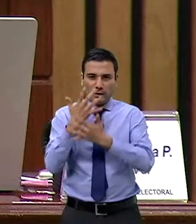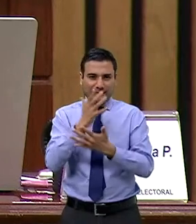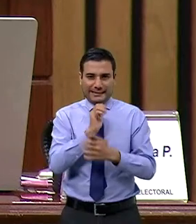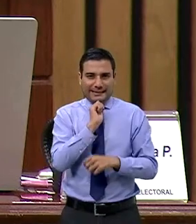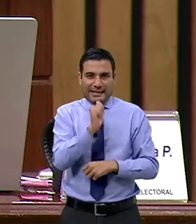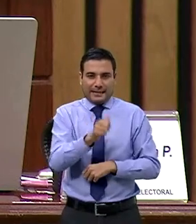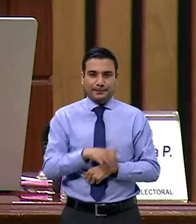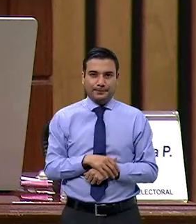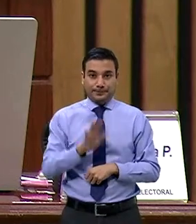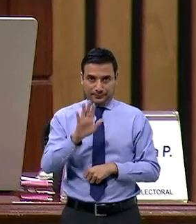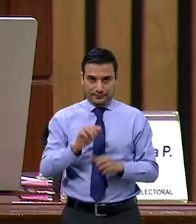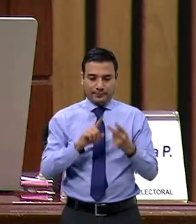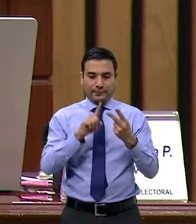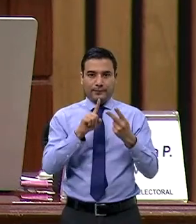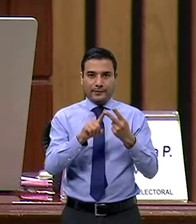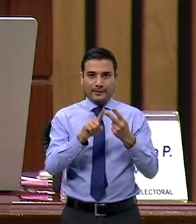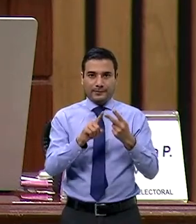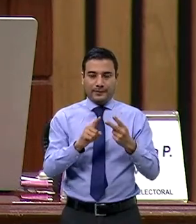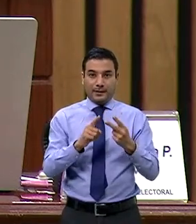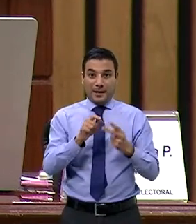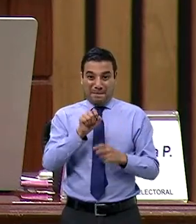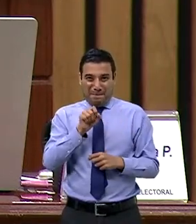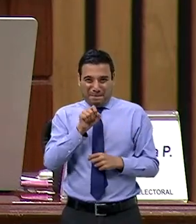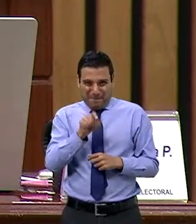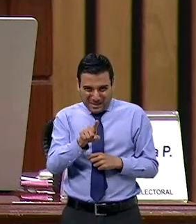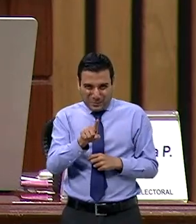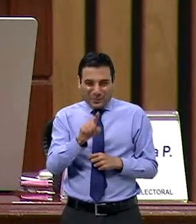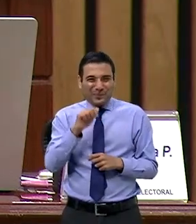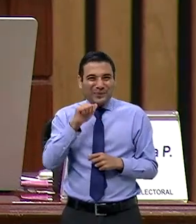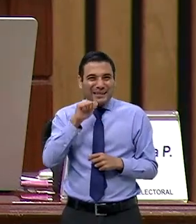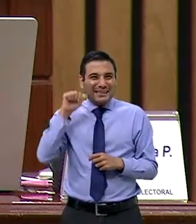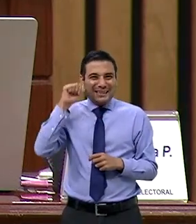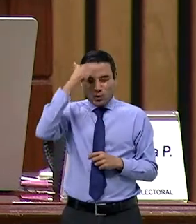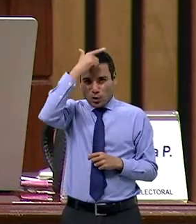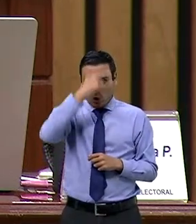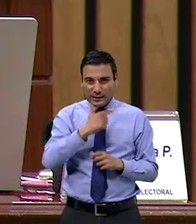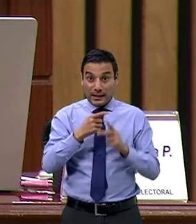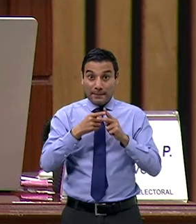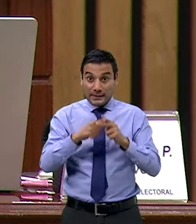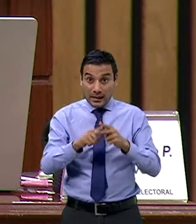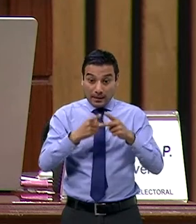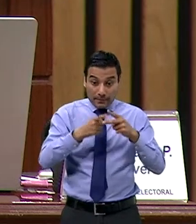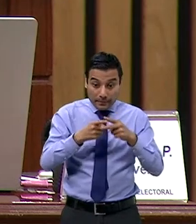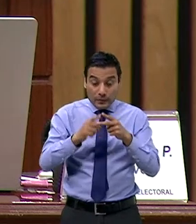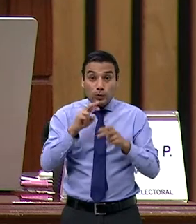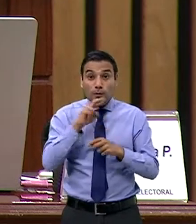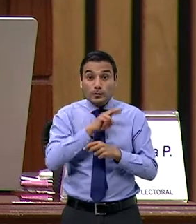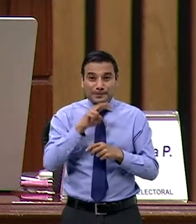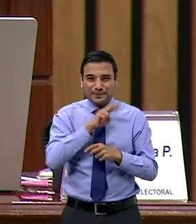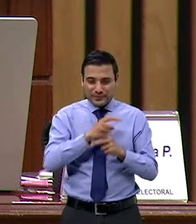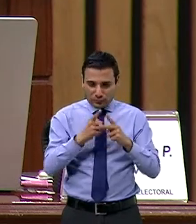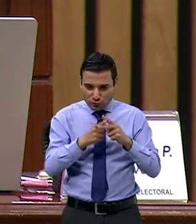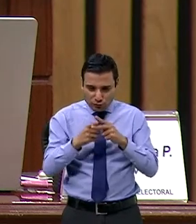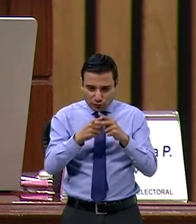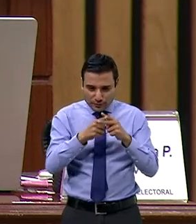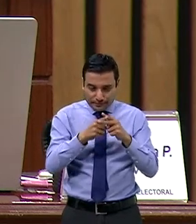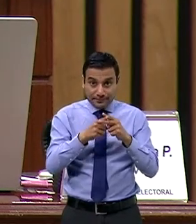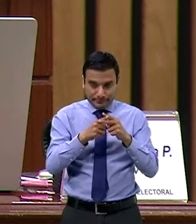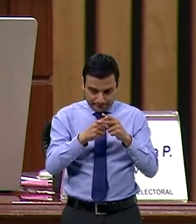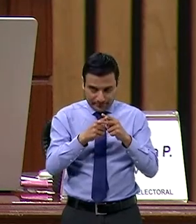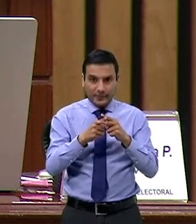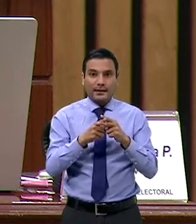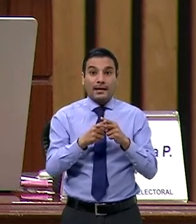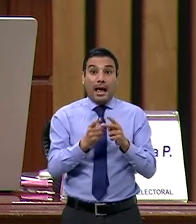inicio los cómputos distritales la misma noche de ayer para que hoy un día después de la jornada consultiva ya podamos